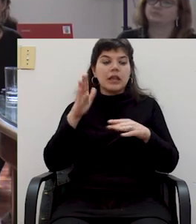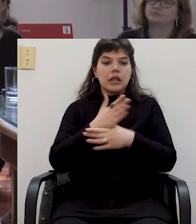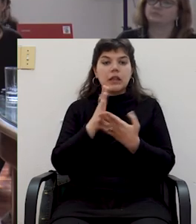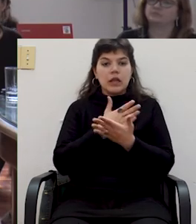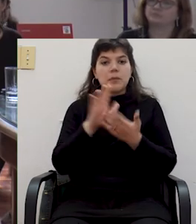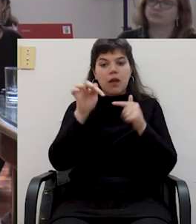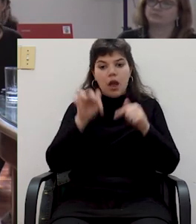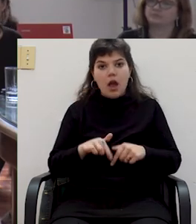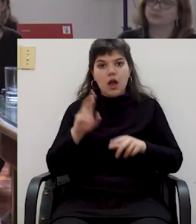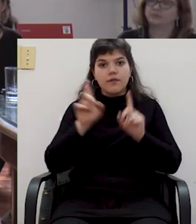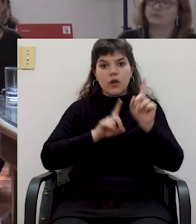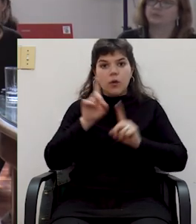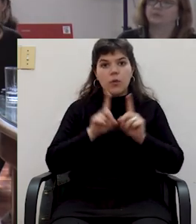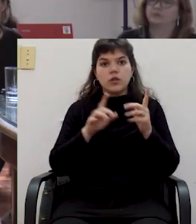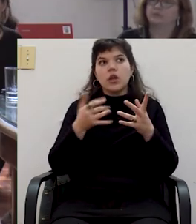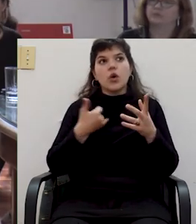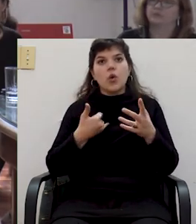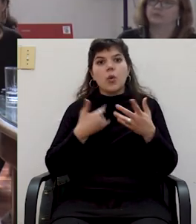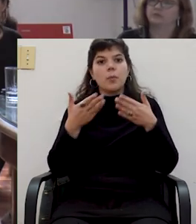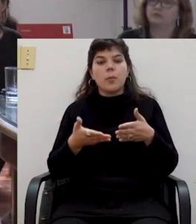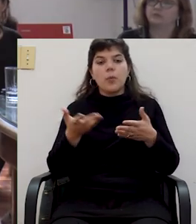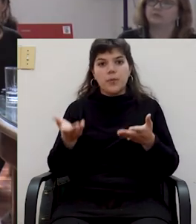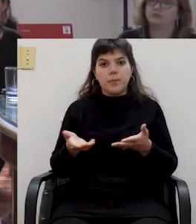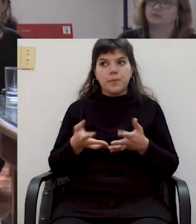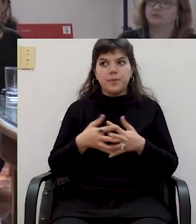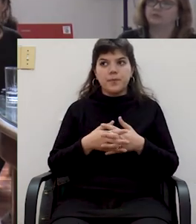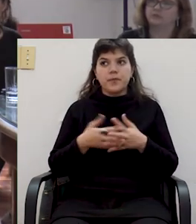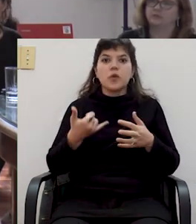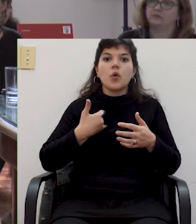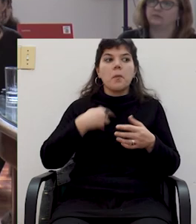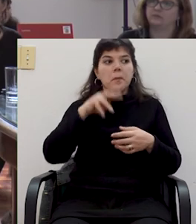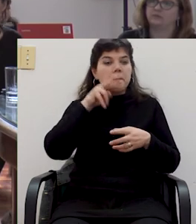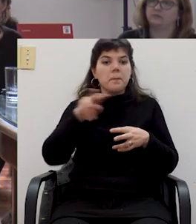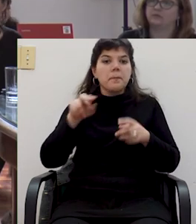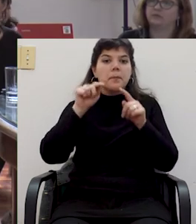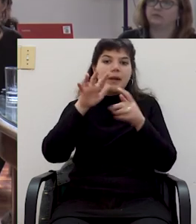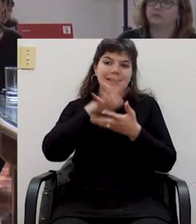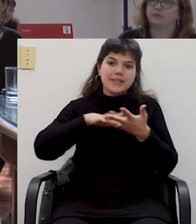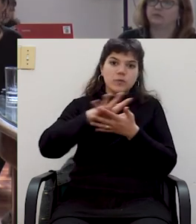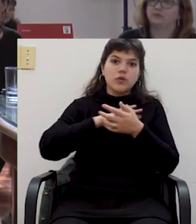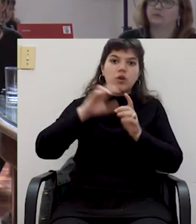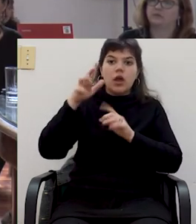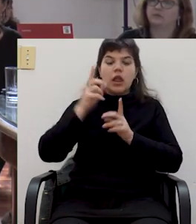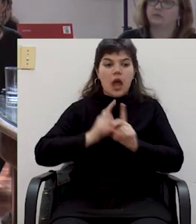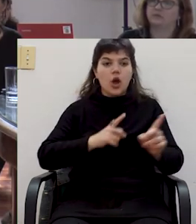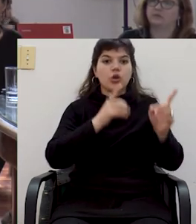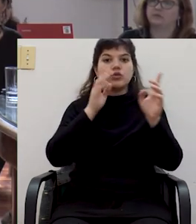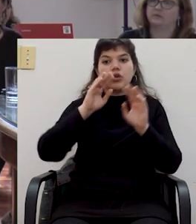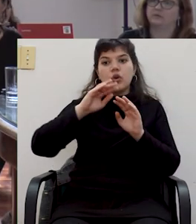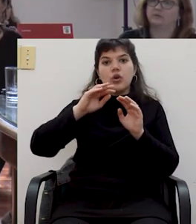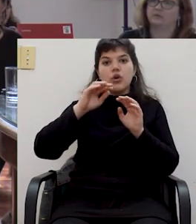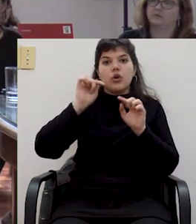COI? ¿Qué situaciones podrían estar siendo indicadores de esto? ¿Cómo hacer visibles las situaciones de acoso menos explícitas que